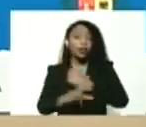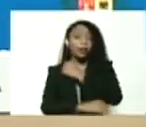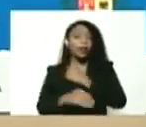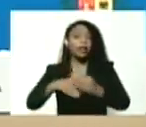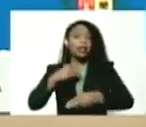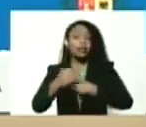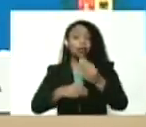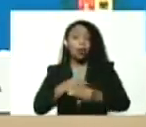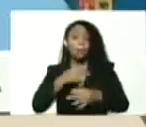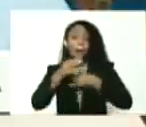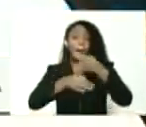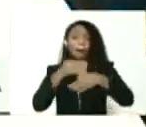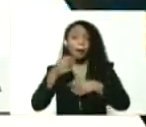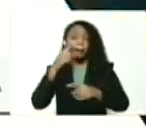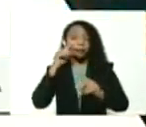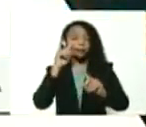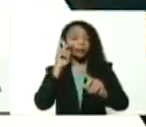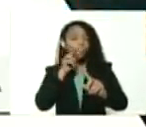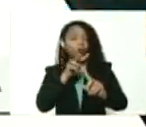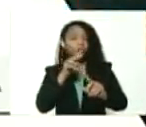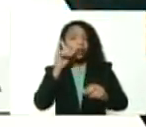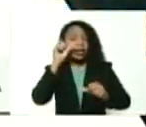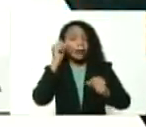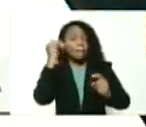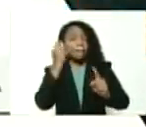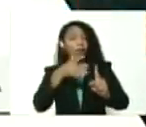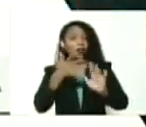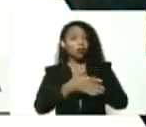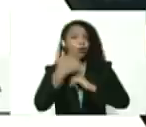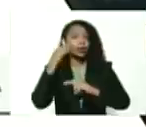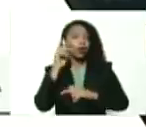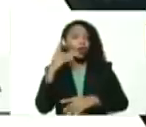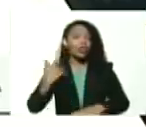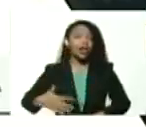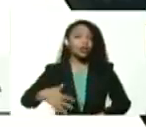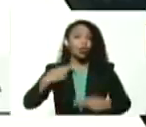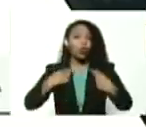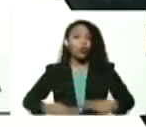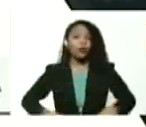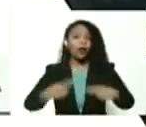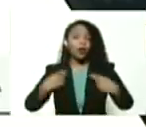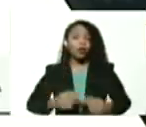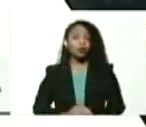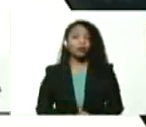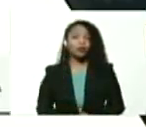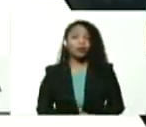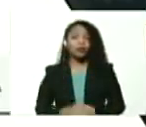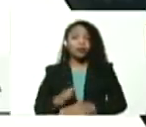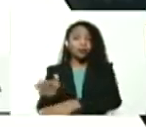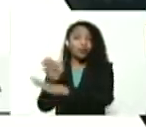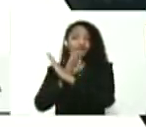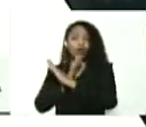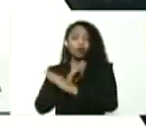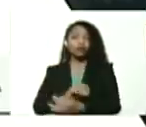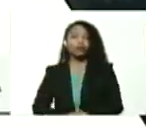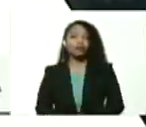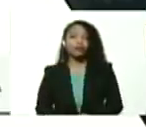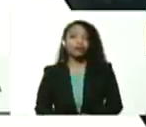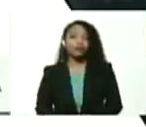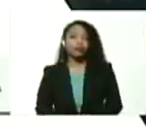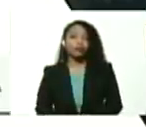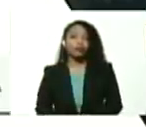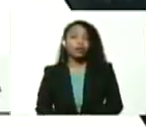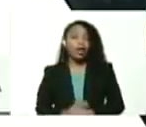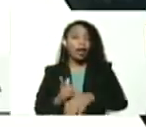relatora para medir el impacto sobre los derechos humanos del bloqueo. La